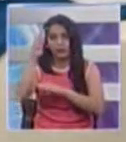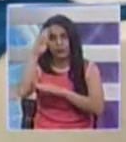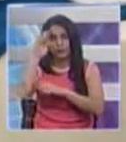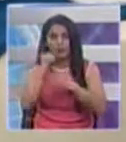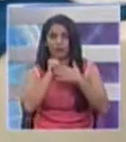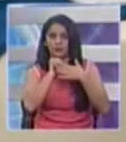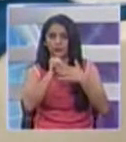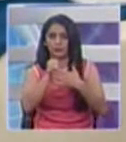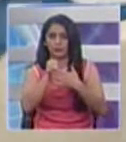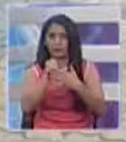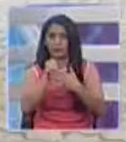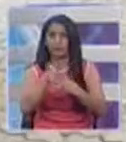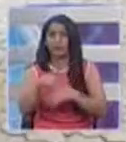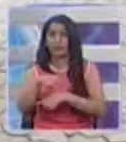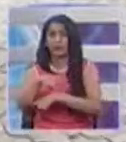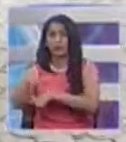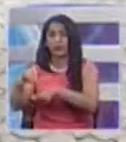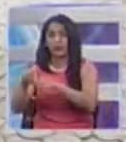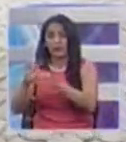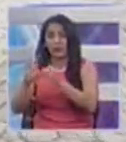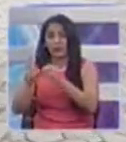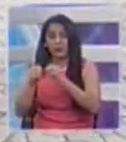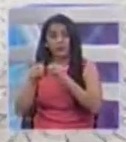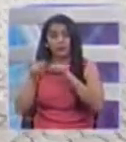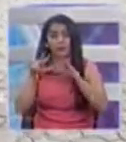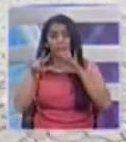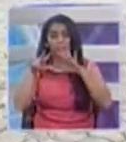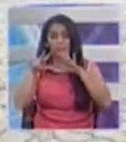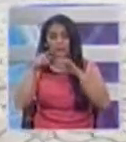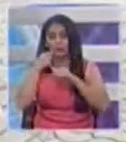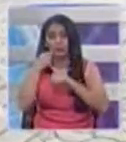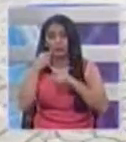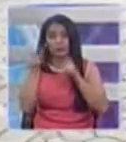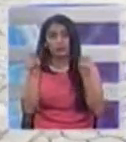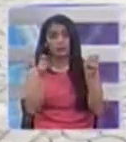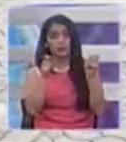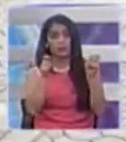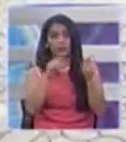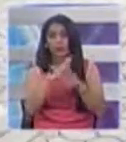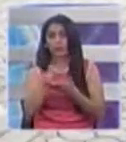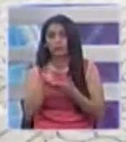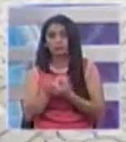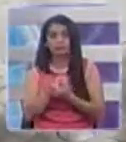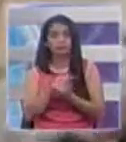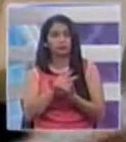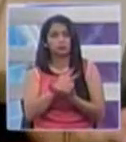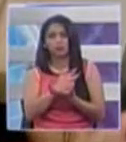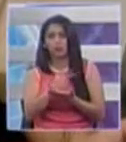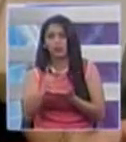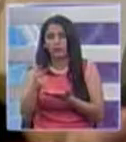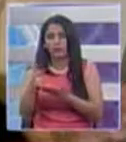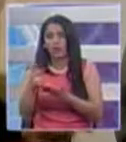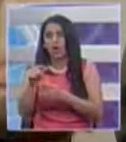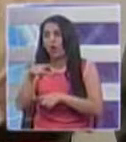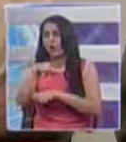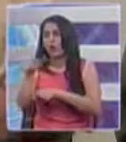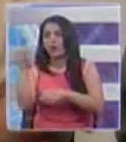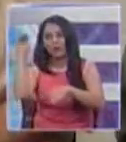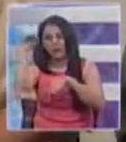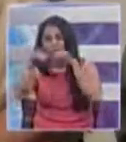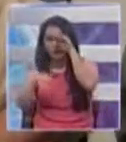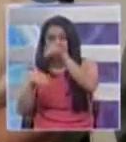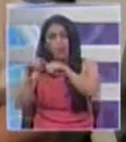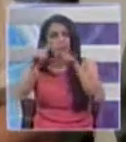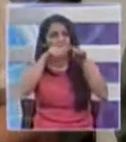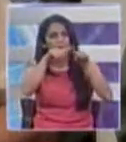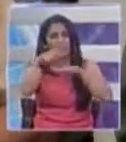zona 8 dio a conocer el operativo de control que ejecutan tanto en las terminales terrestres, balnearios y demás lugares de masiva concurrencia. El